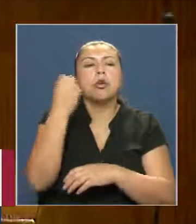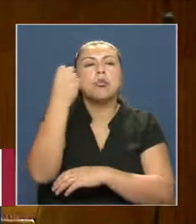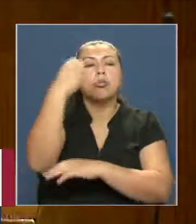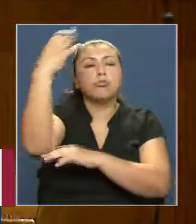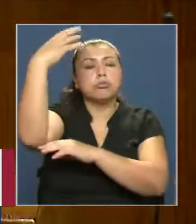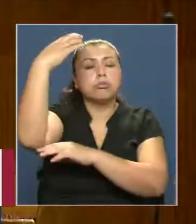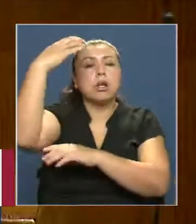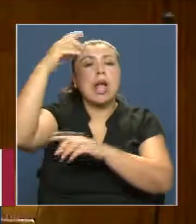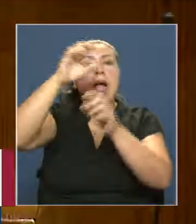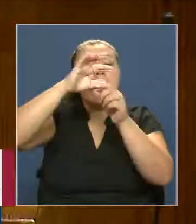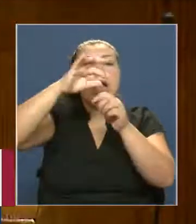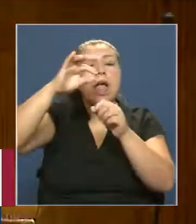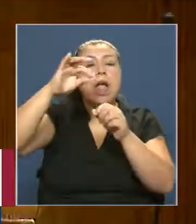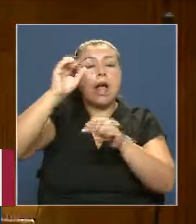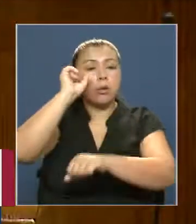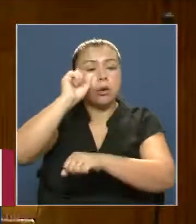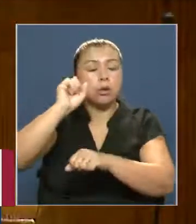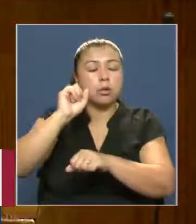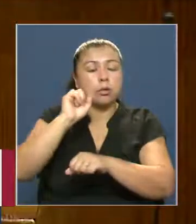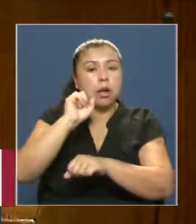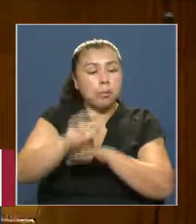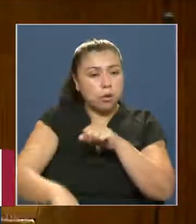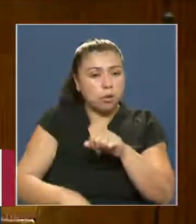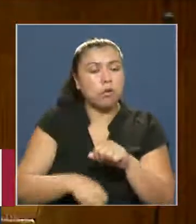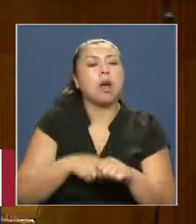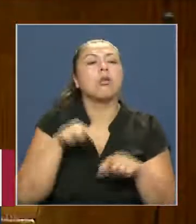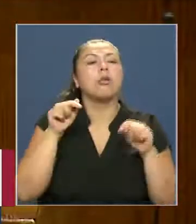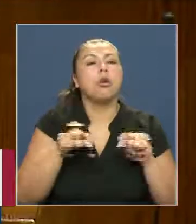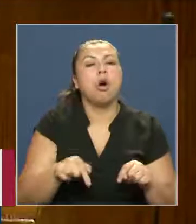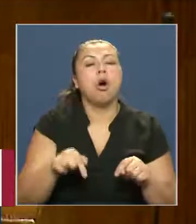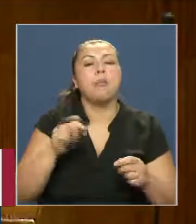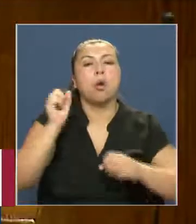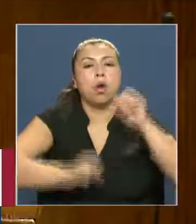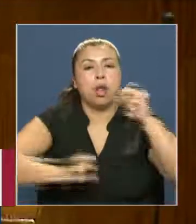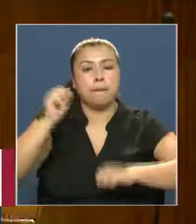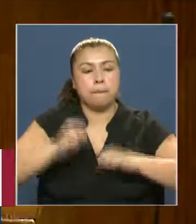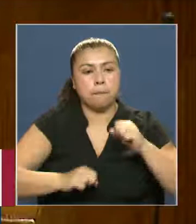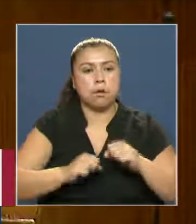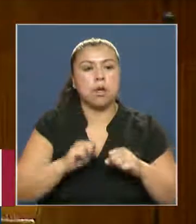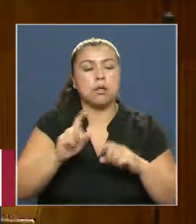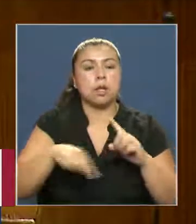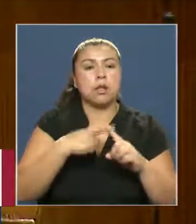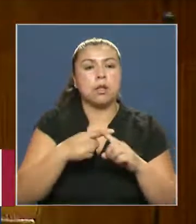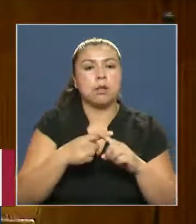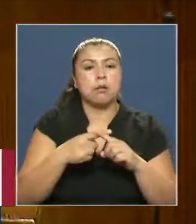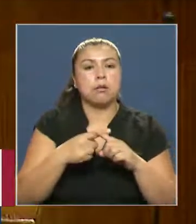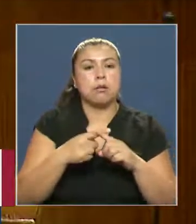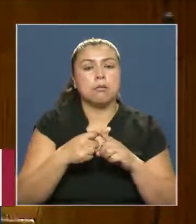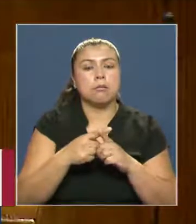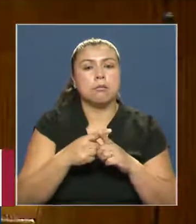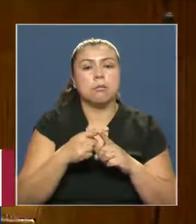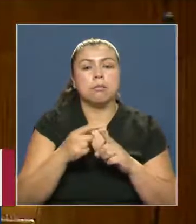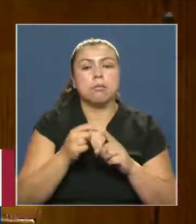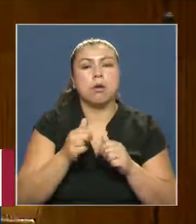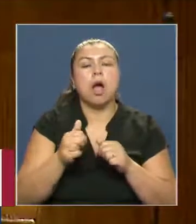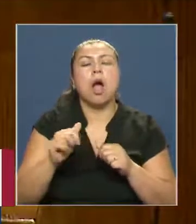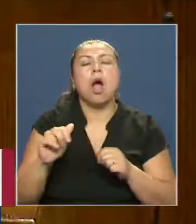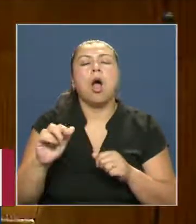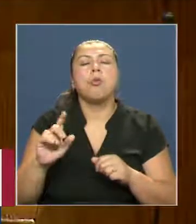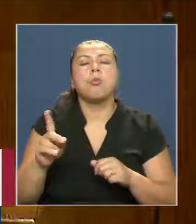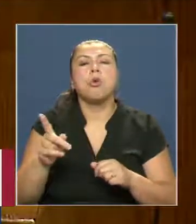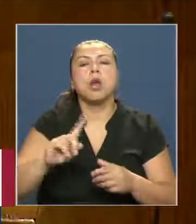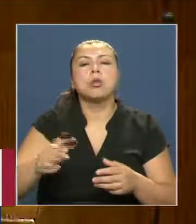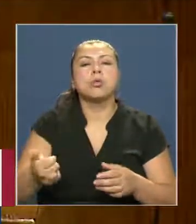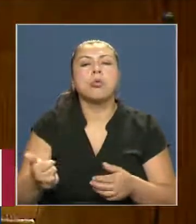por la concesionaria correspondiente o con una solución a través de energías alternativas autorizada por la Superintendencia